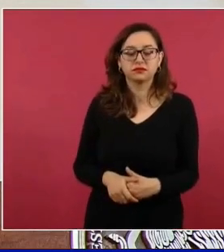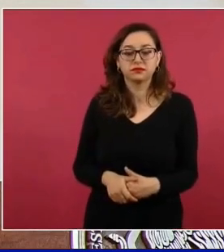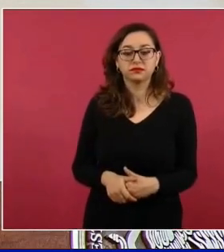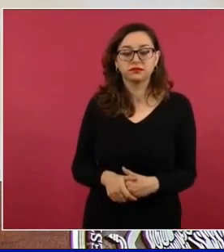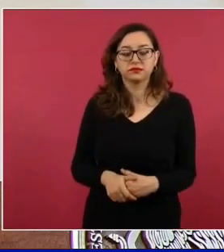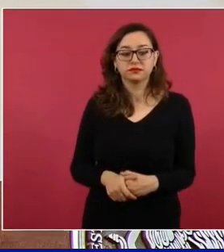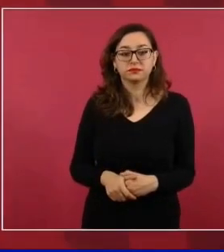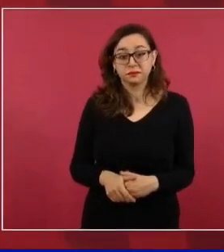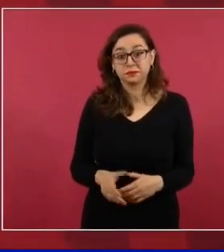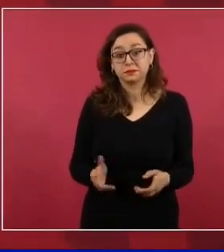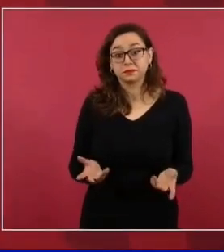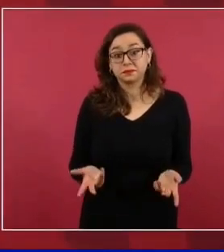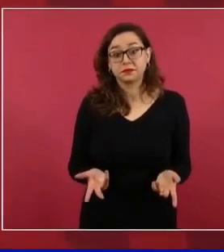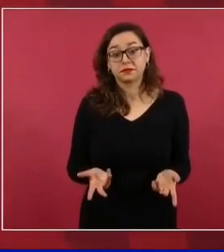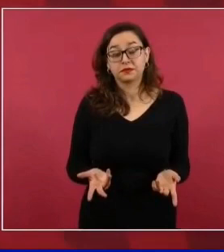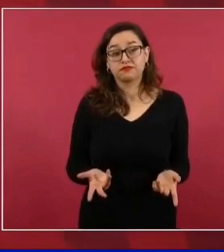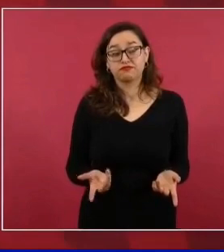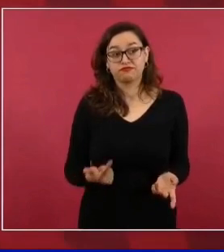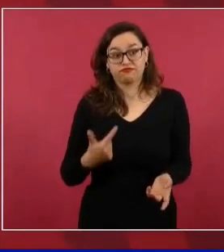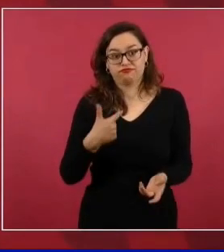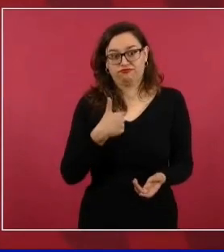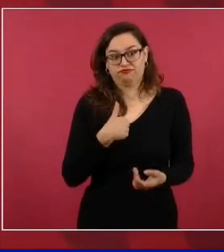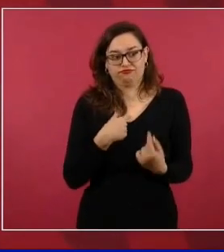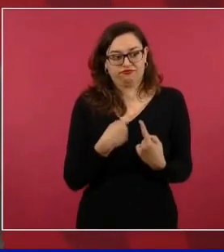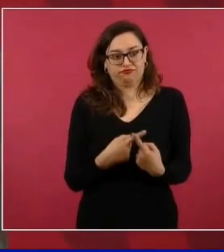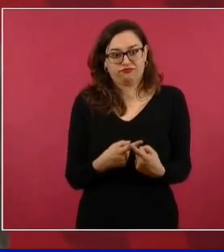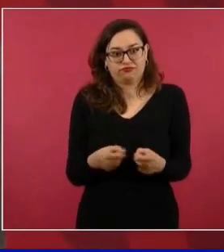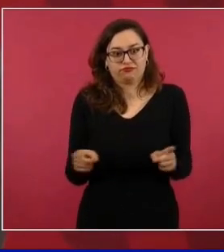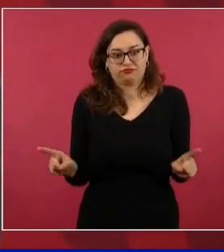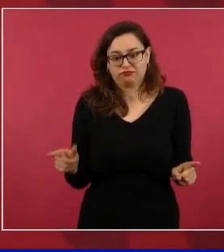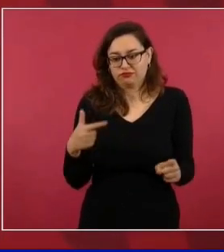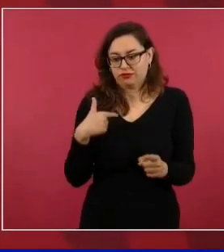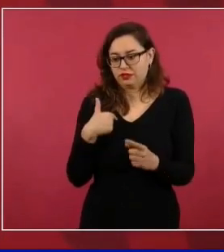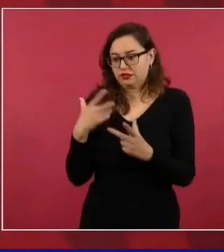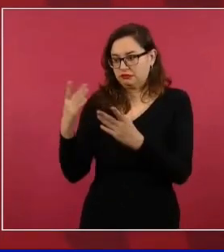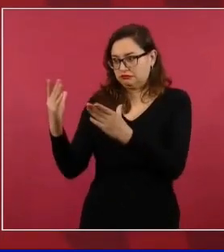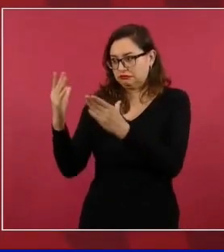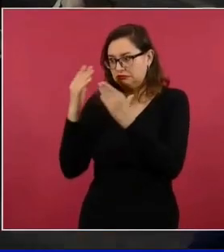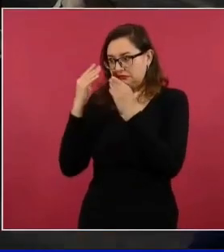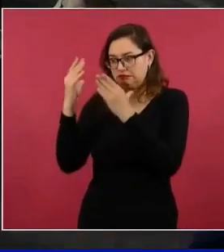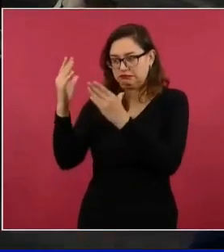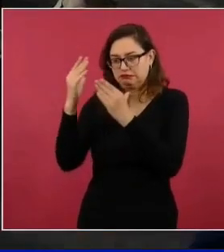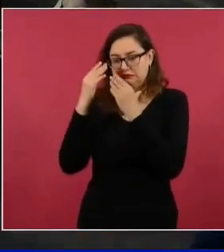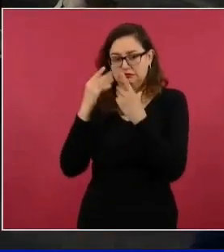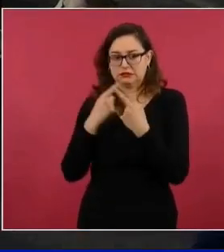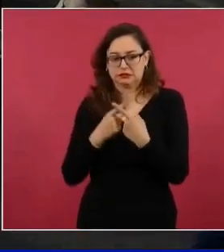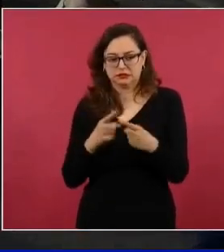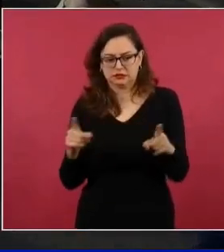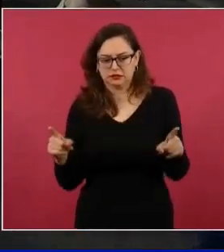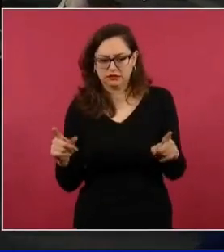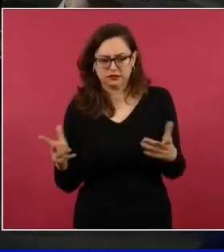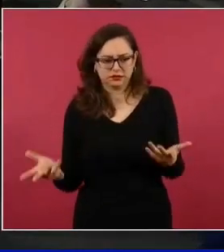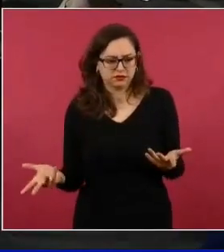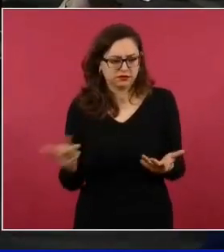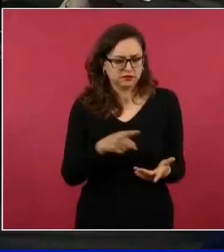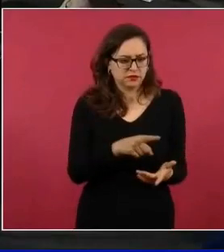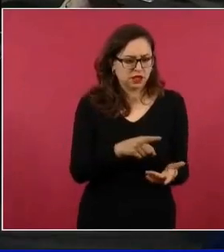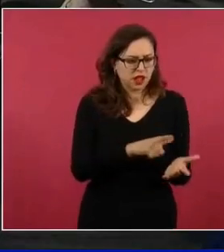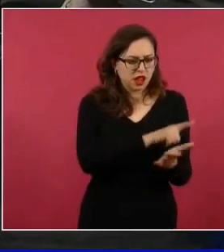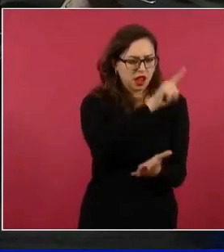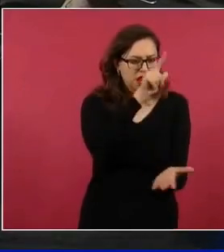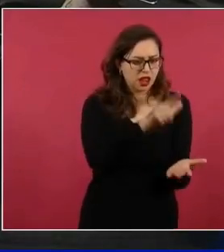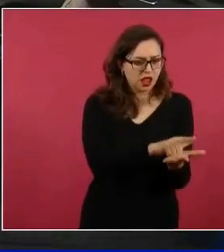A mí me enseñaron que cuando uno tiene que decidir entre el derecho y la justicia,